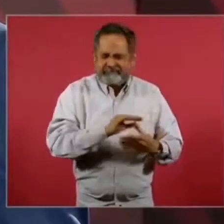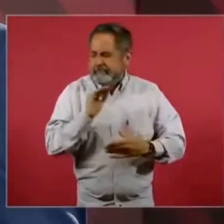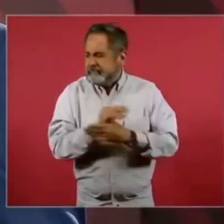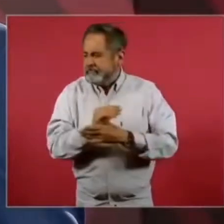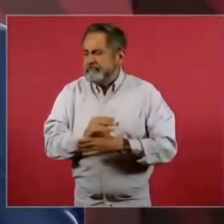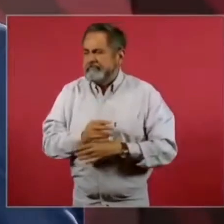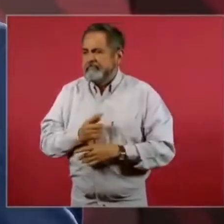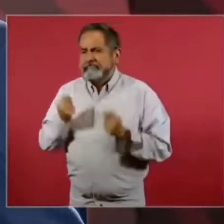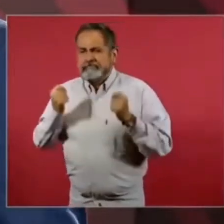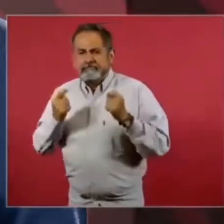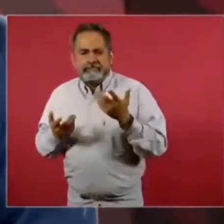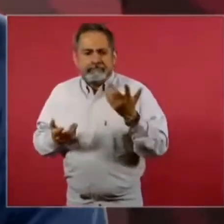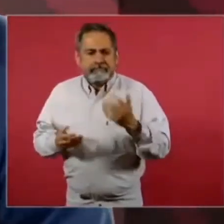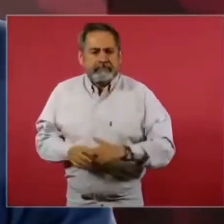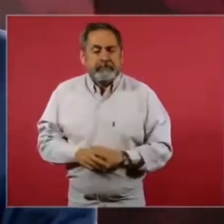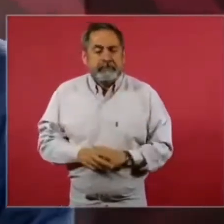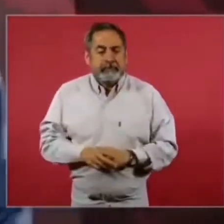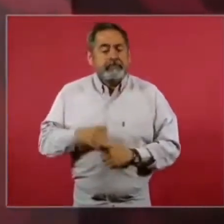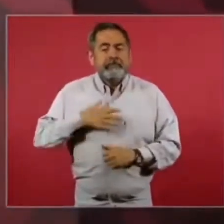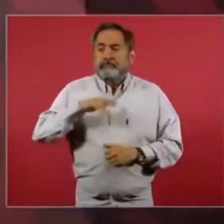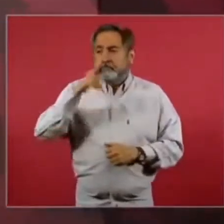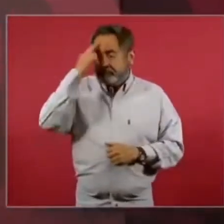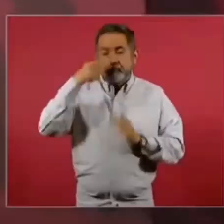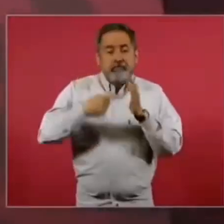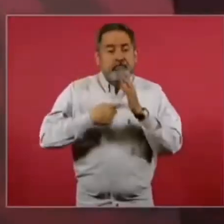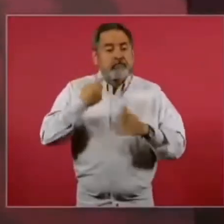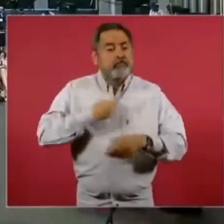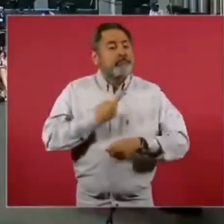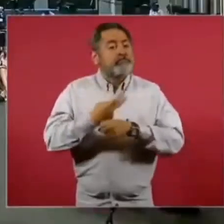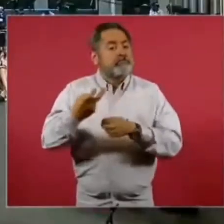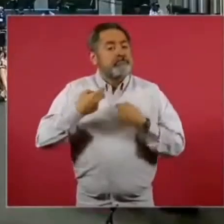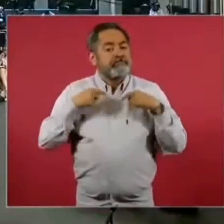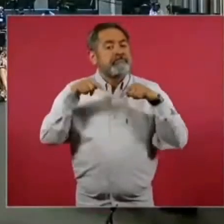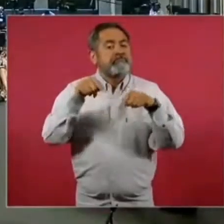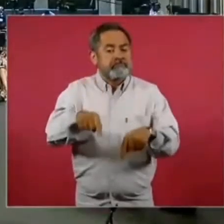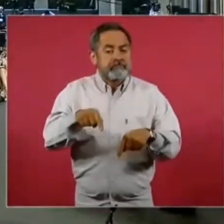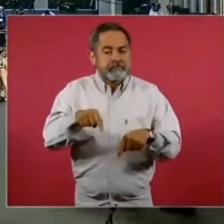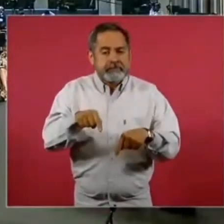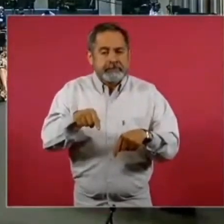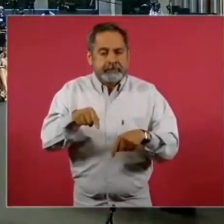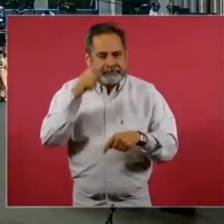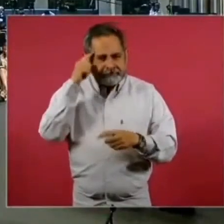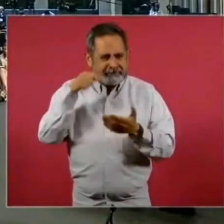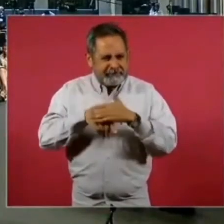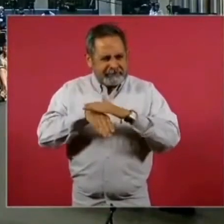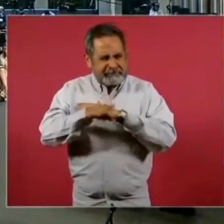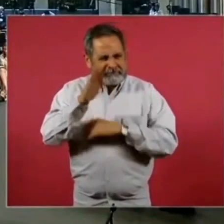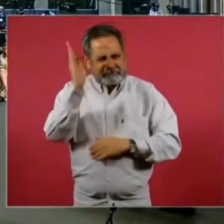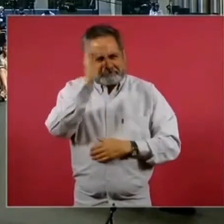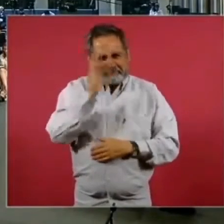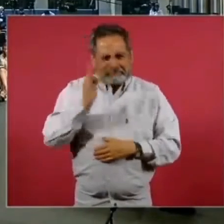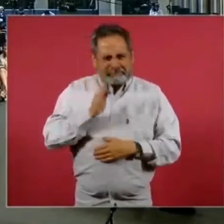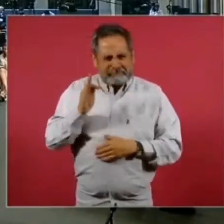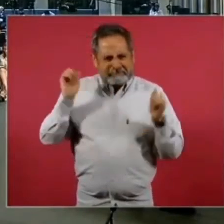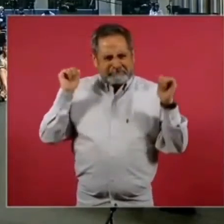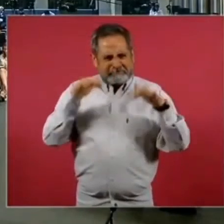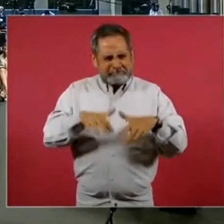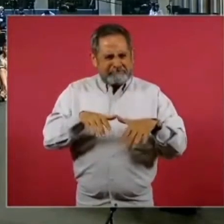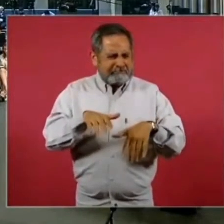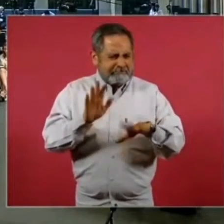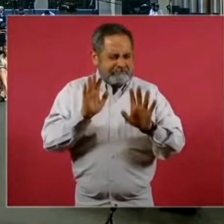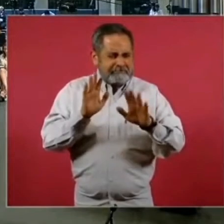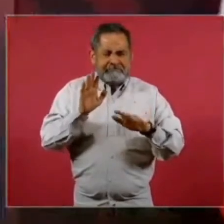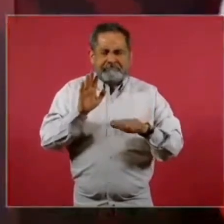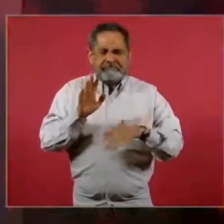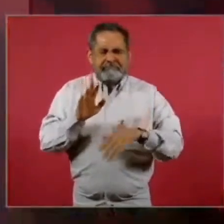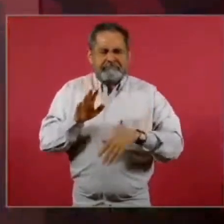cristianos yo recuerdo que una vez nos invitaron a una misa